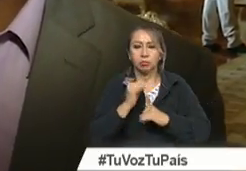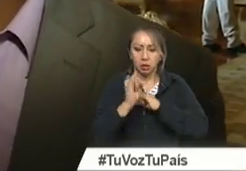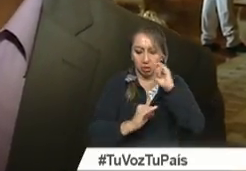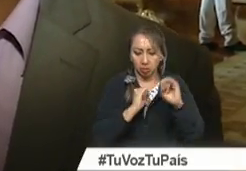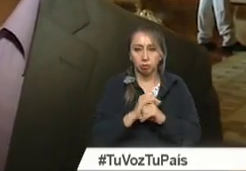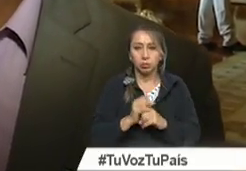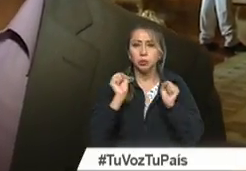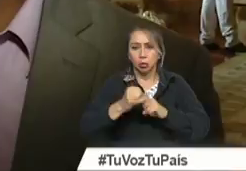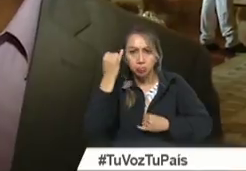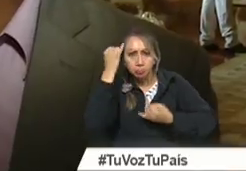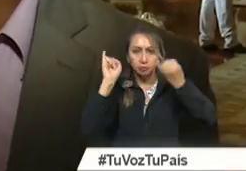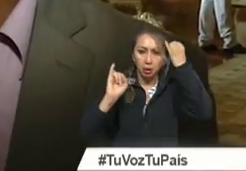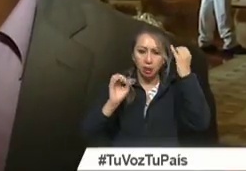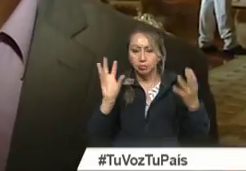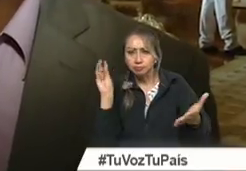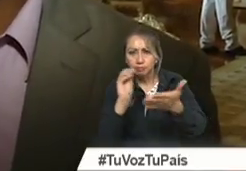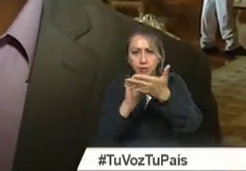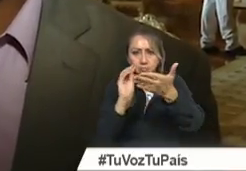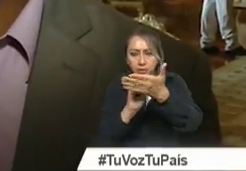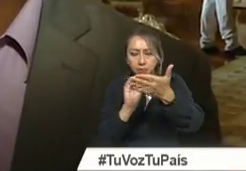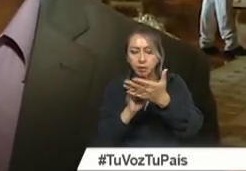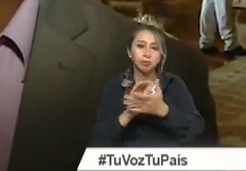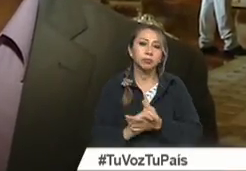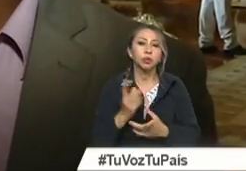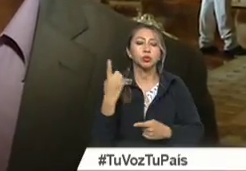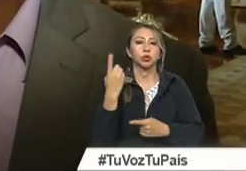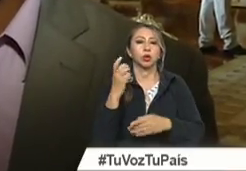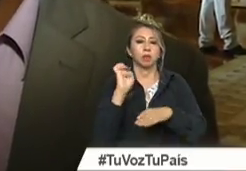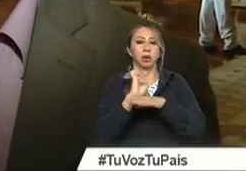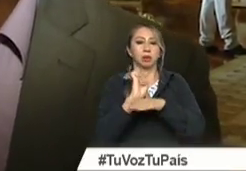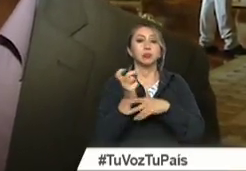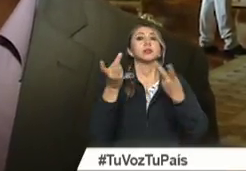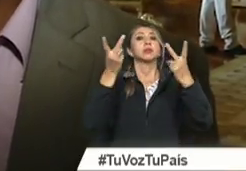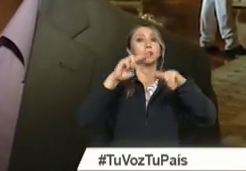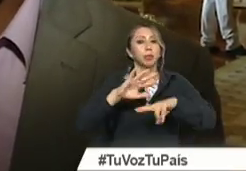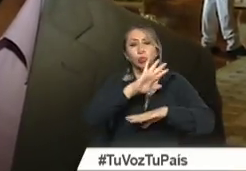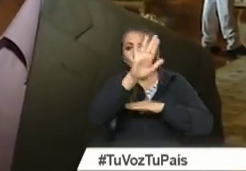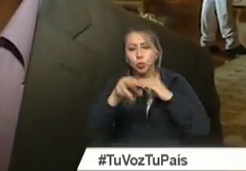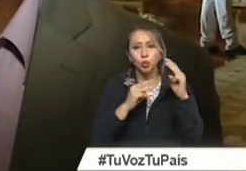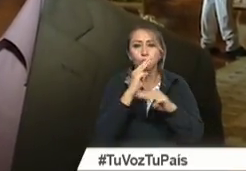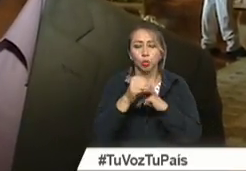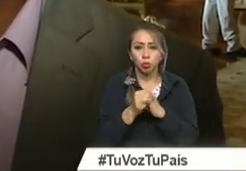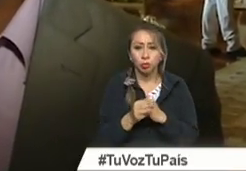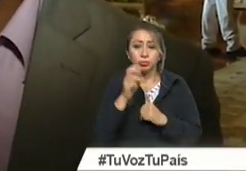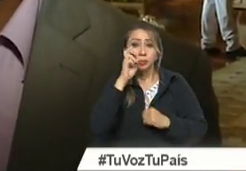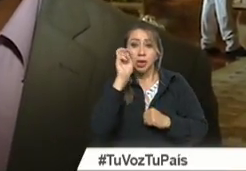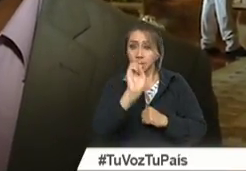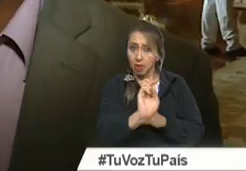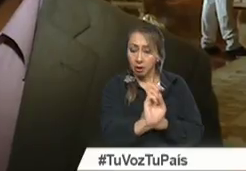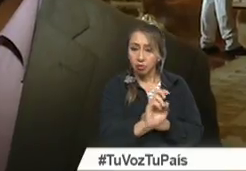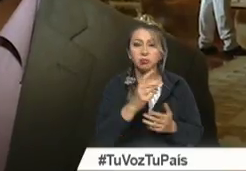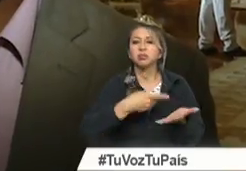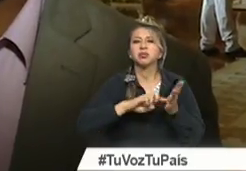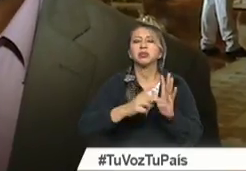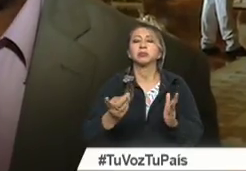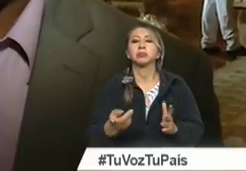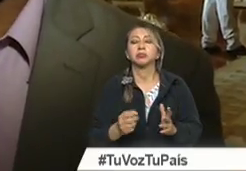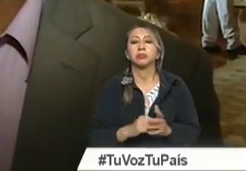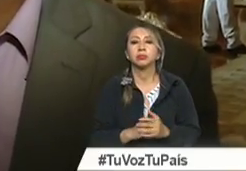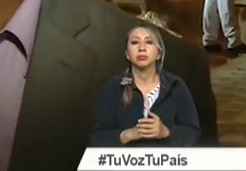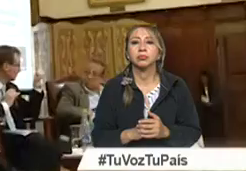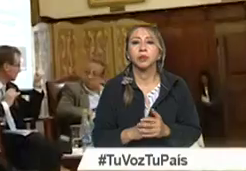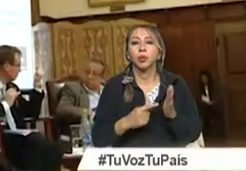con nuestras ideas para que crezca más no sólo el país sino todo el mundo porque los migrantes somos referentes